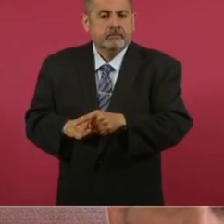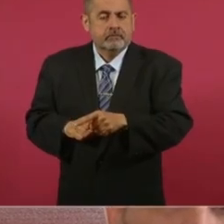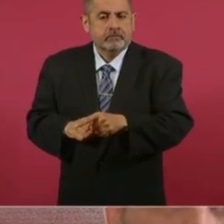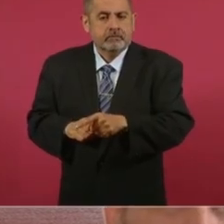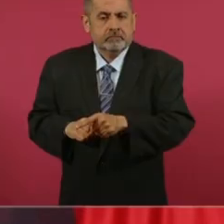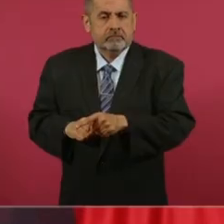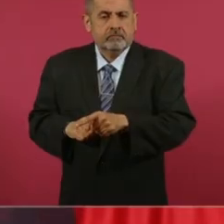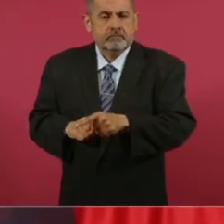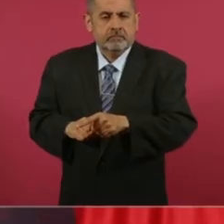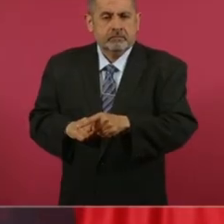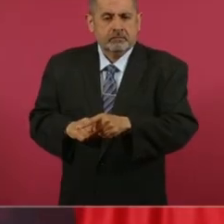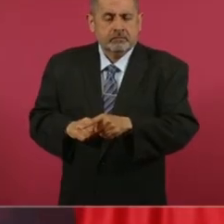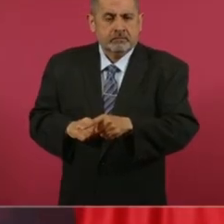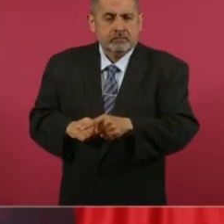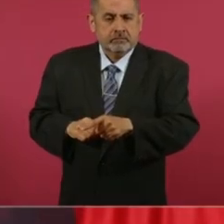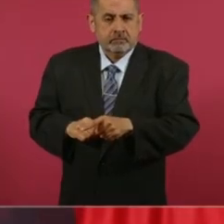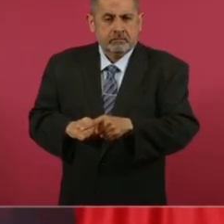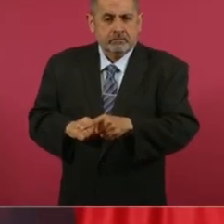de